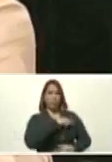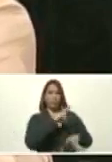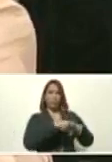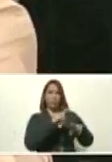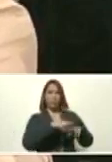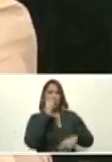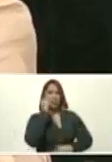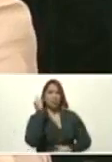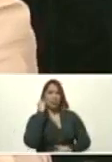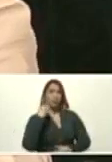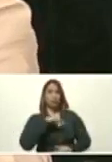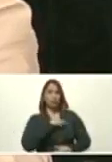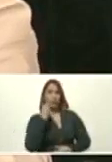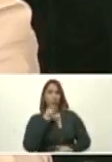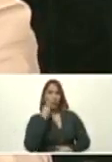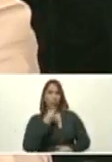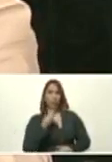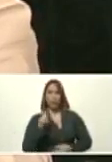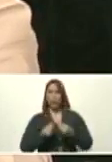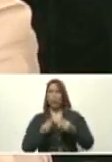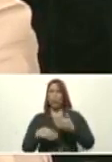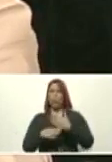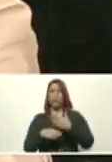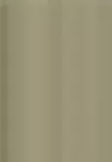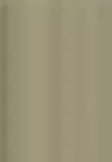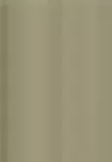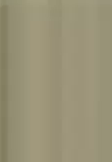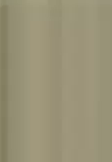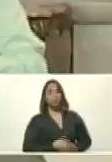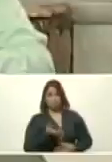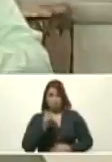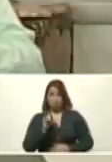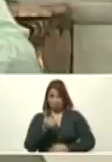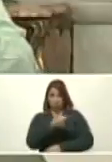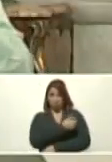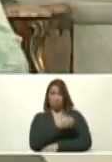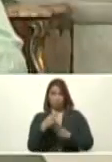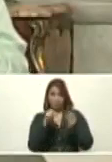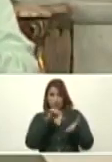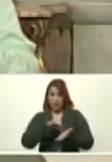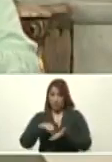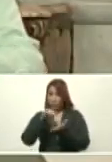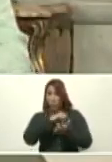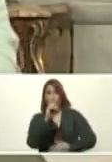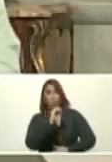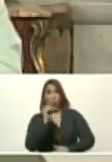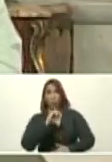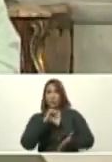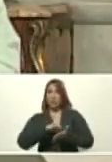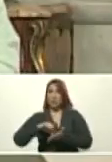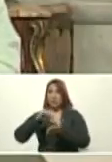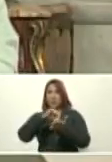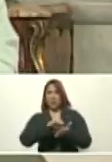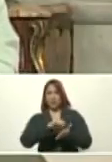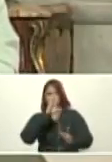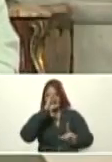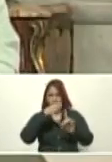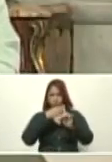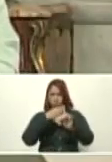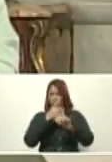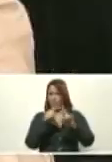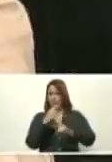a nuestros jóvenes. ¿Cómo va eso en las escuelas y liceos? ¿Vacunando en todos los centros o hay centros focales para la